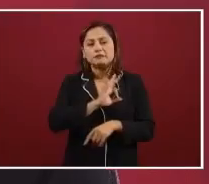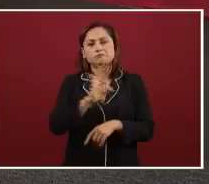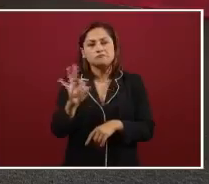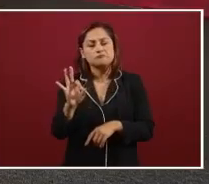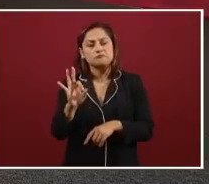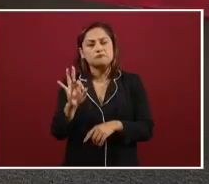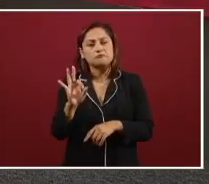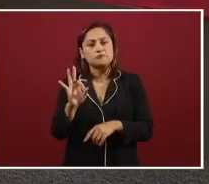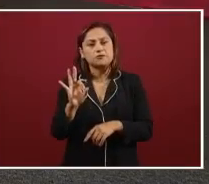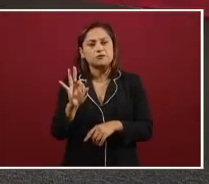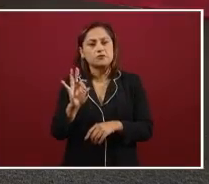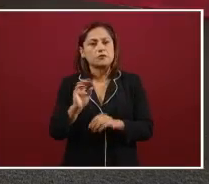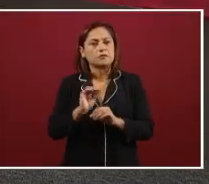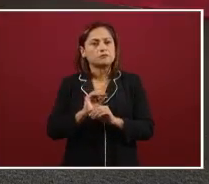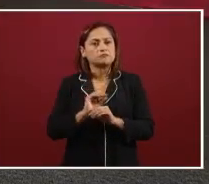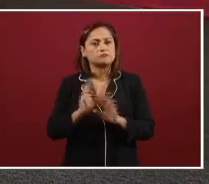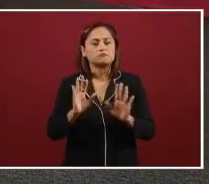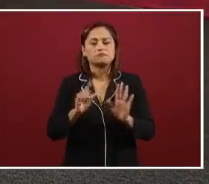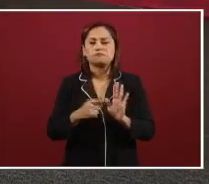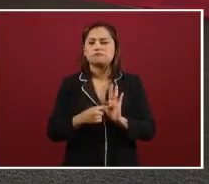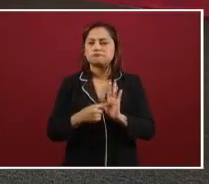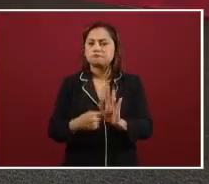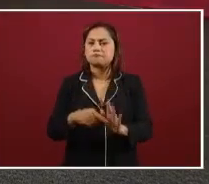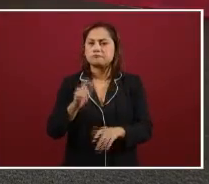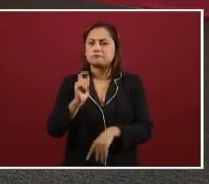que está